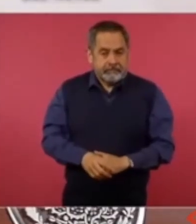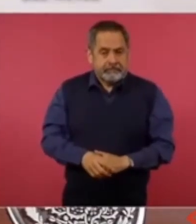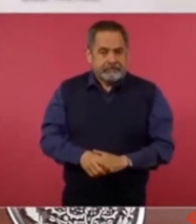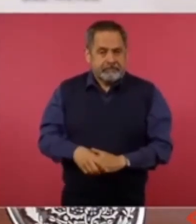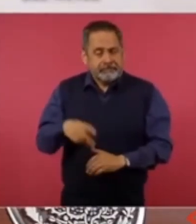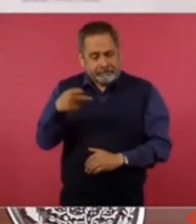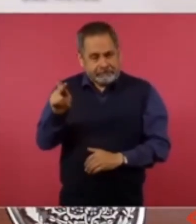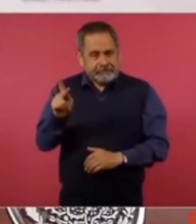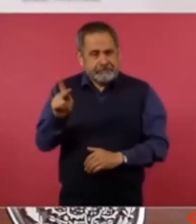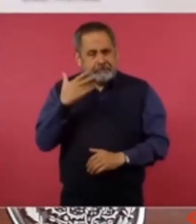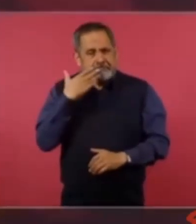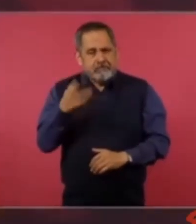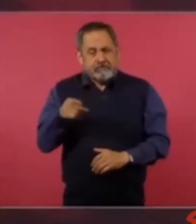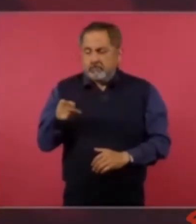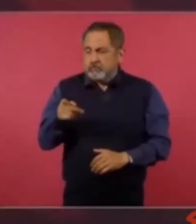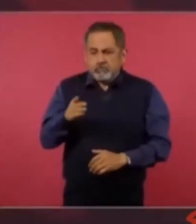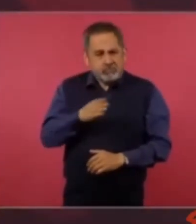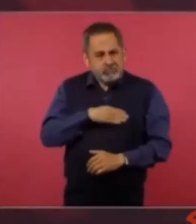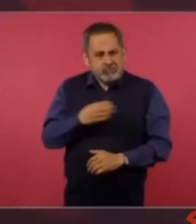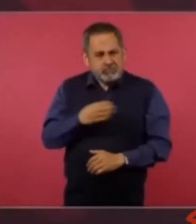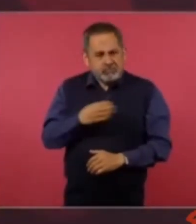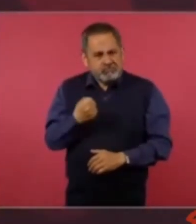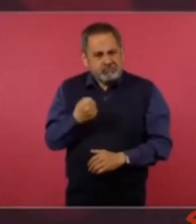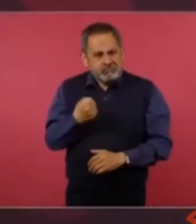pero muy buenos,